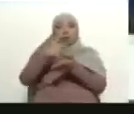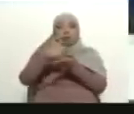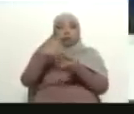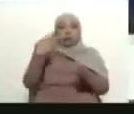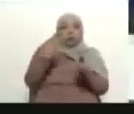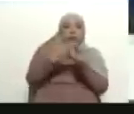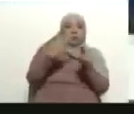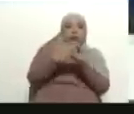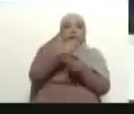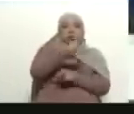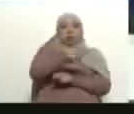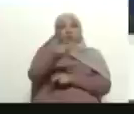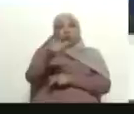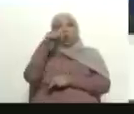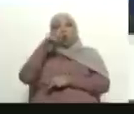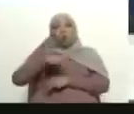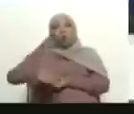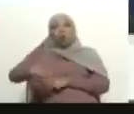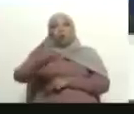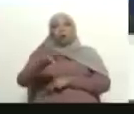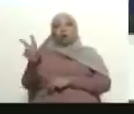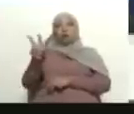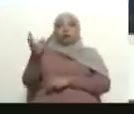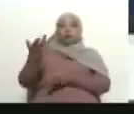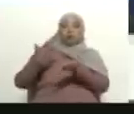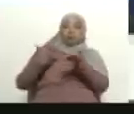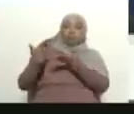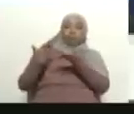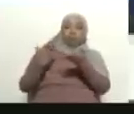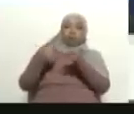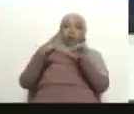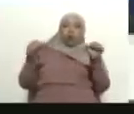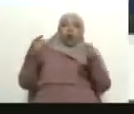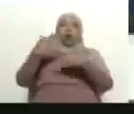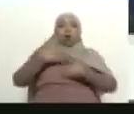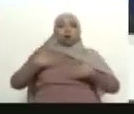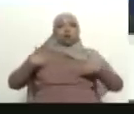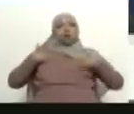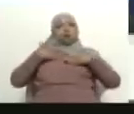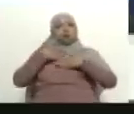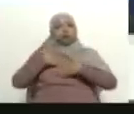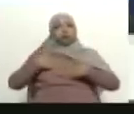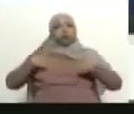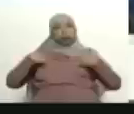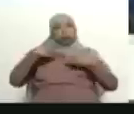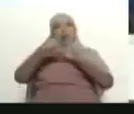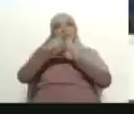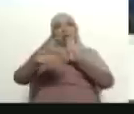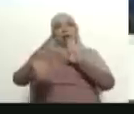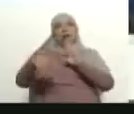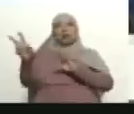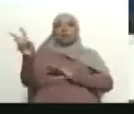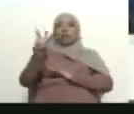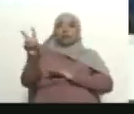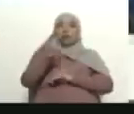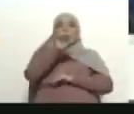amenazas contra el pueblo de Venezuela, para garantizar el disfrute pleno de los derechos de los